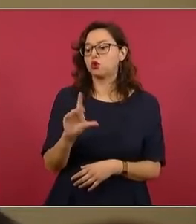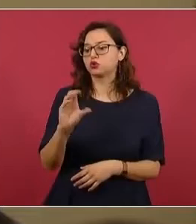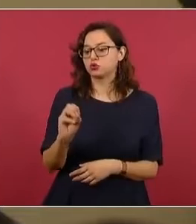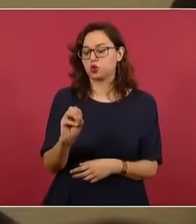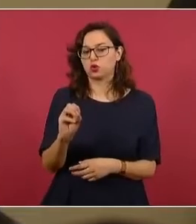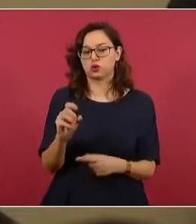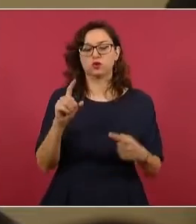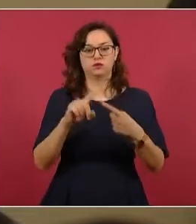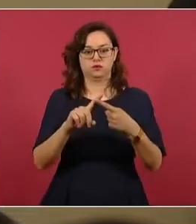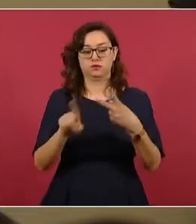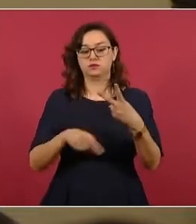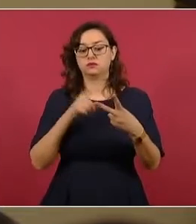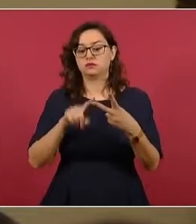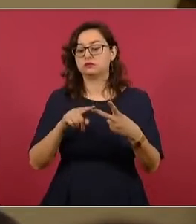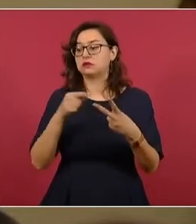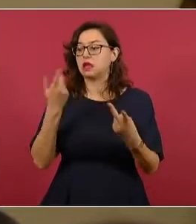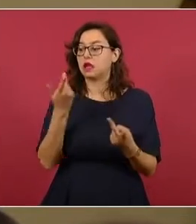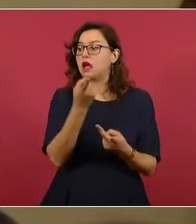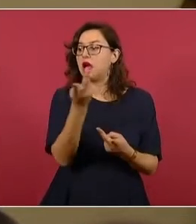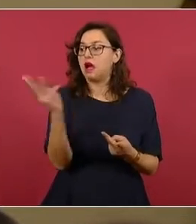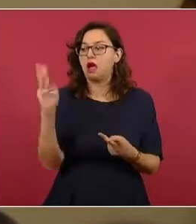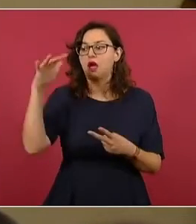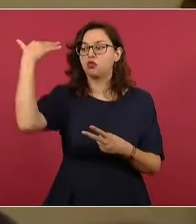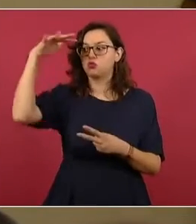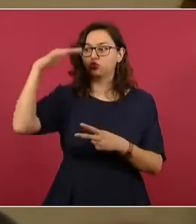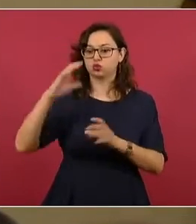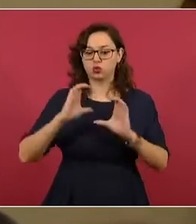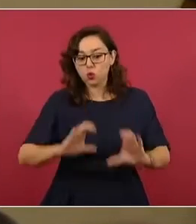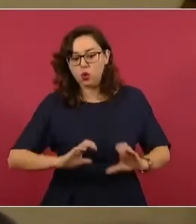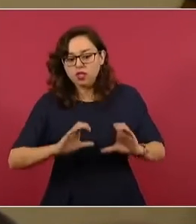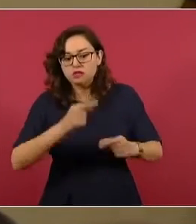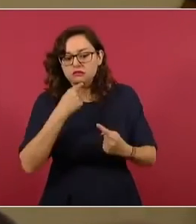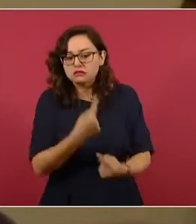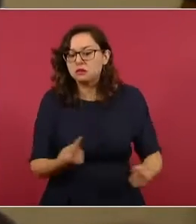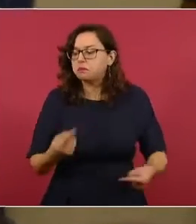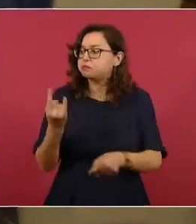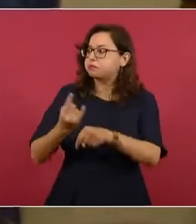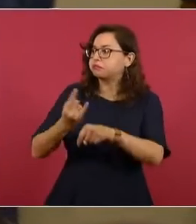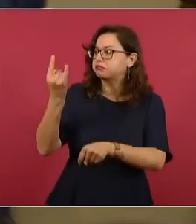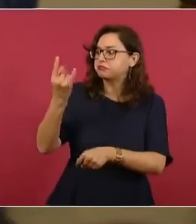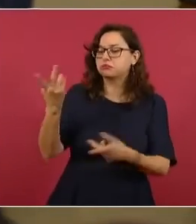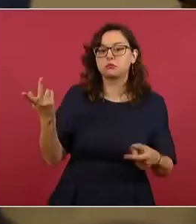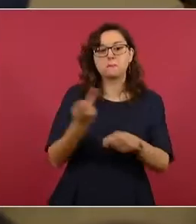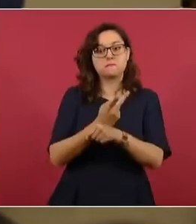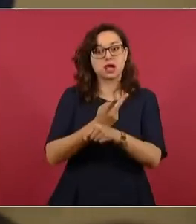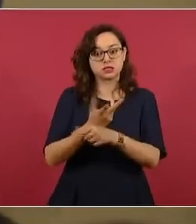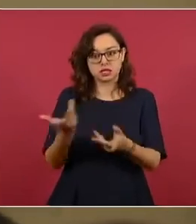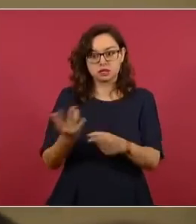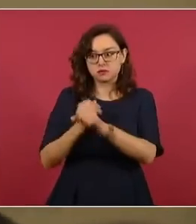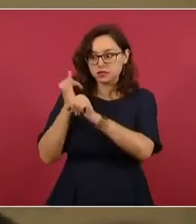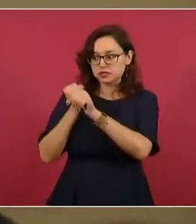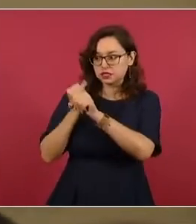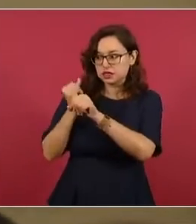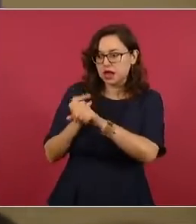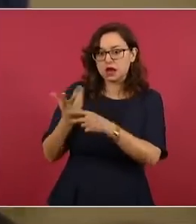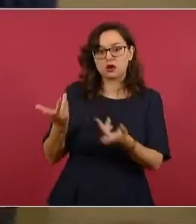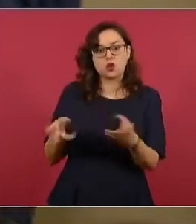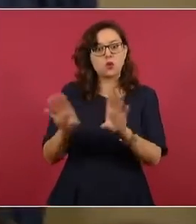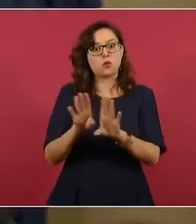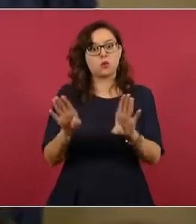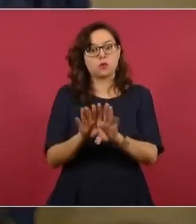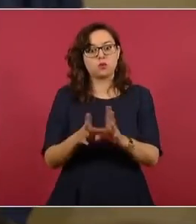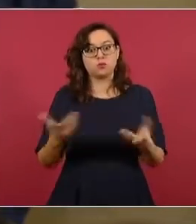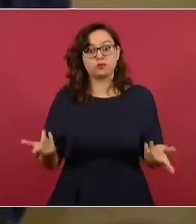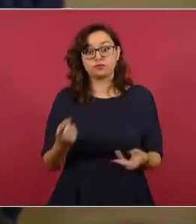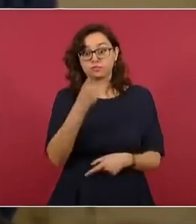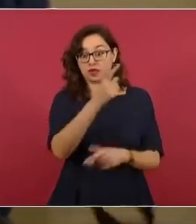ese sentido, pues saber cómo va esa carpeta de investigación, sobre todo entendiendo que ni los refugios